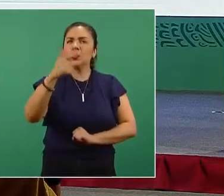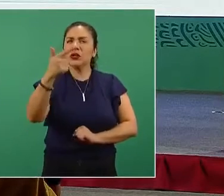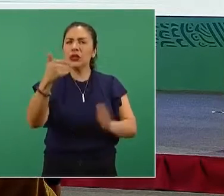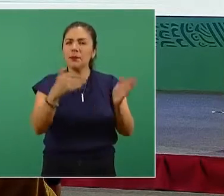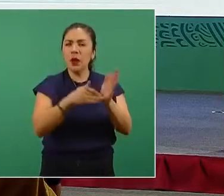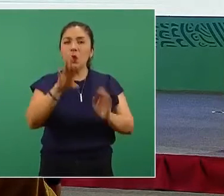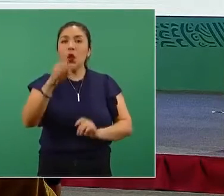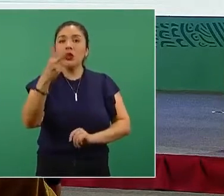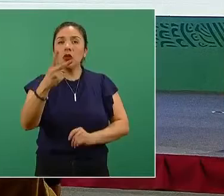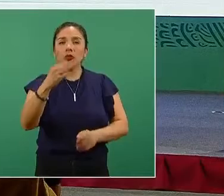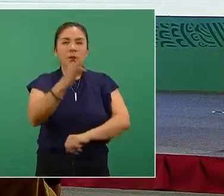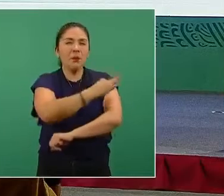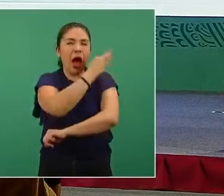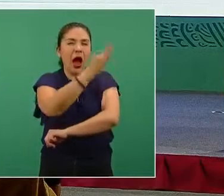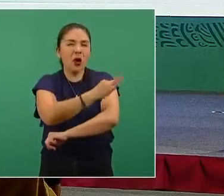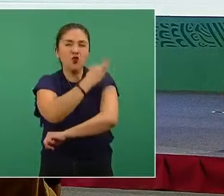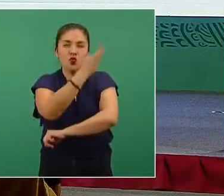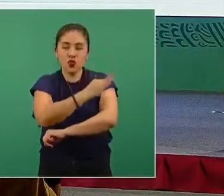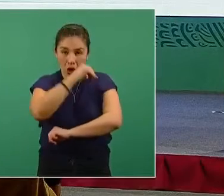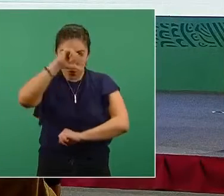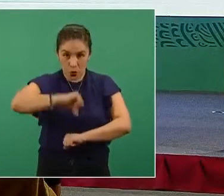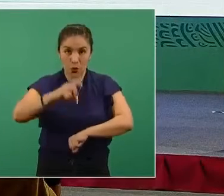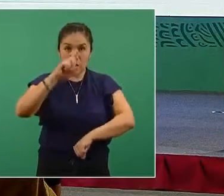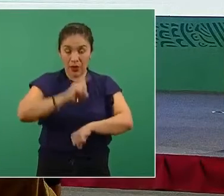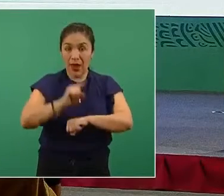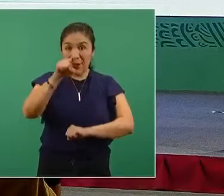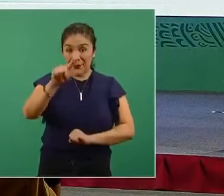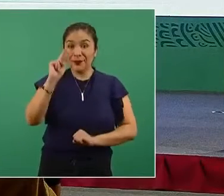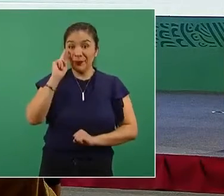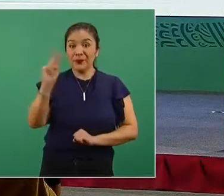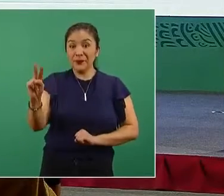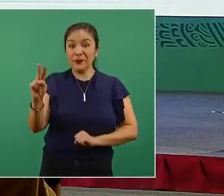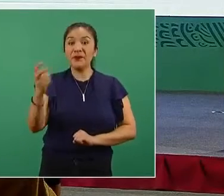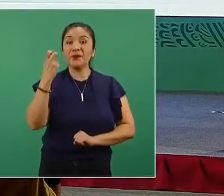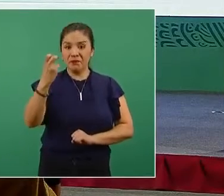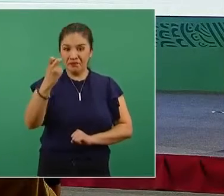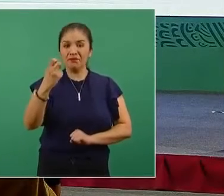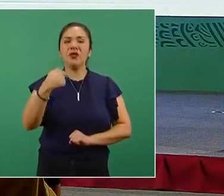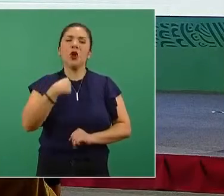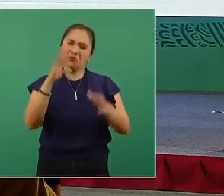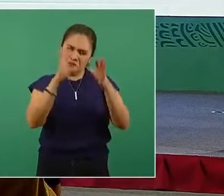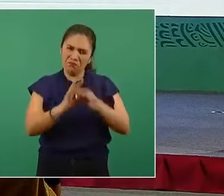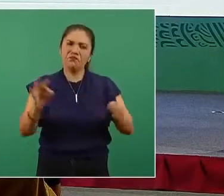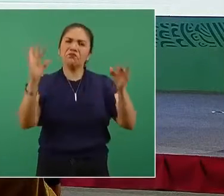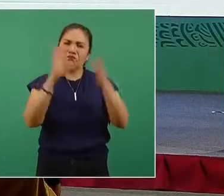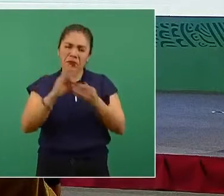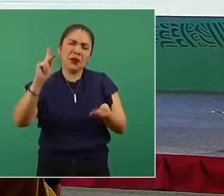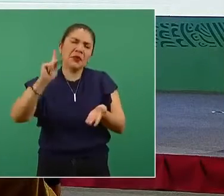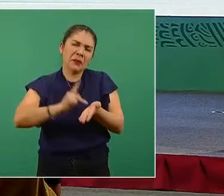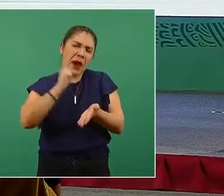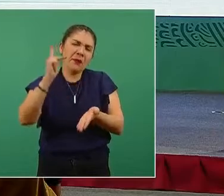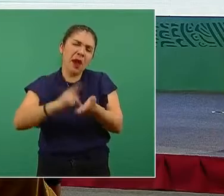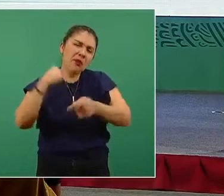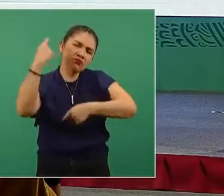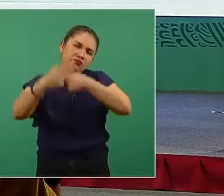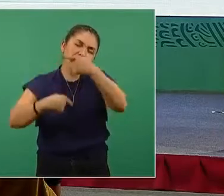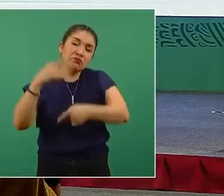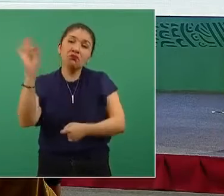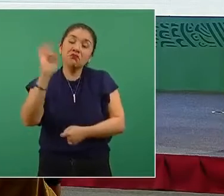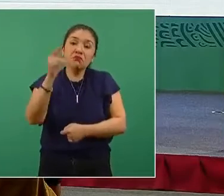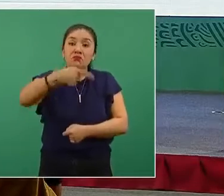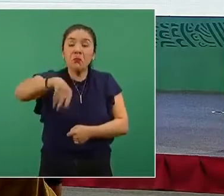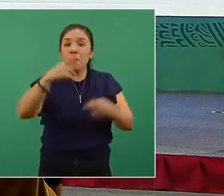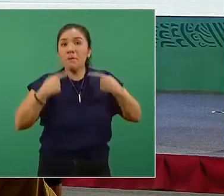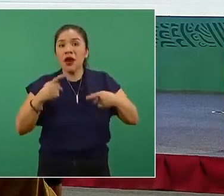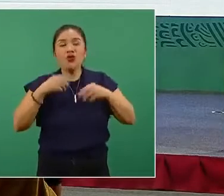157.042 aplicaciones de vacuna, y noten ustedes, esto lo vamos a estar comentando varios días para que cualquier persona que no